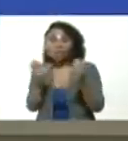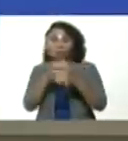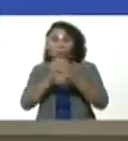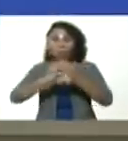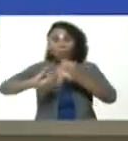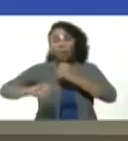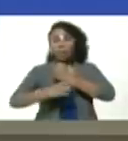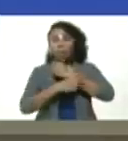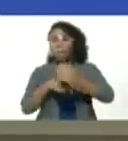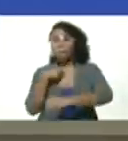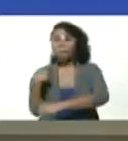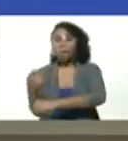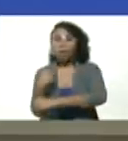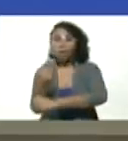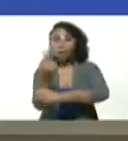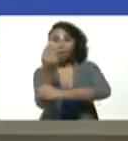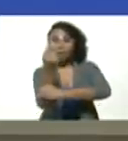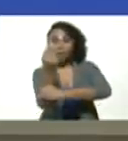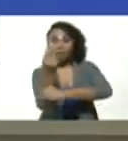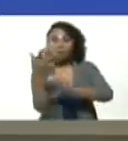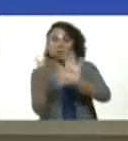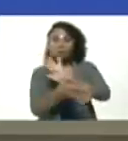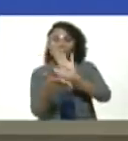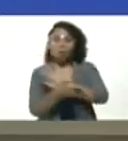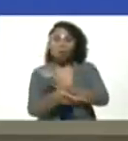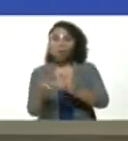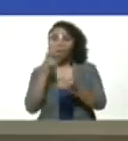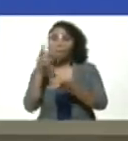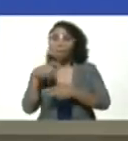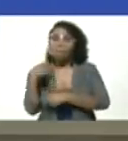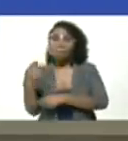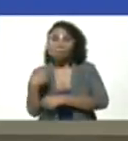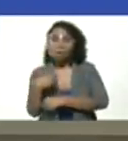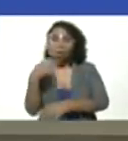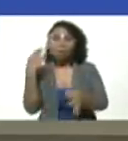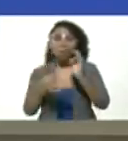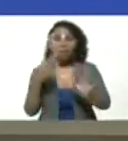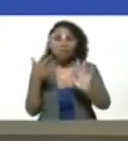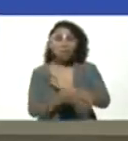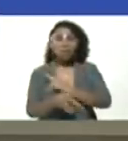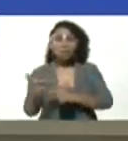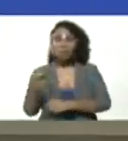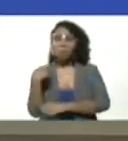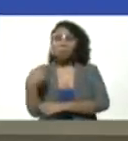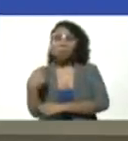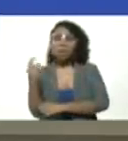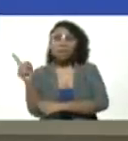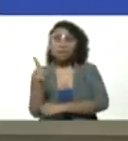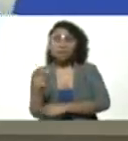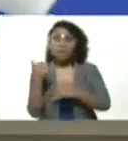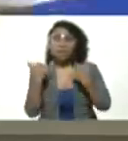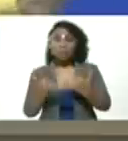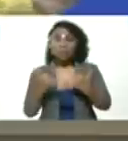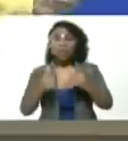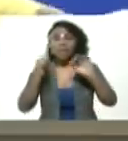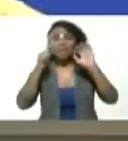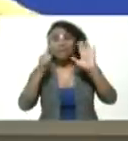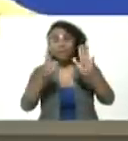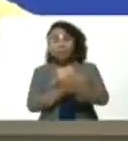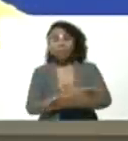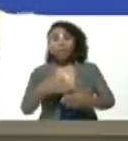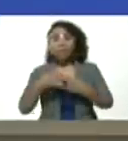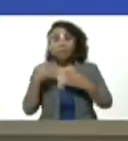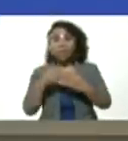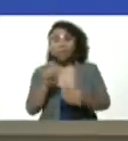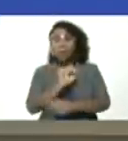Guaidó, le pasa recursos para pagos de abogados y para su manutención. Recientemente 6 millones de dólares le